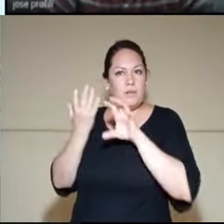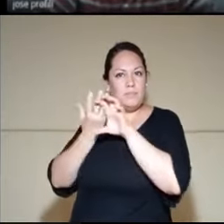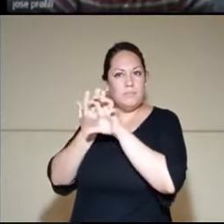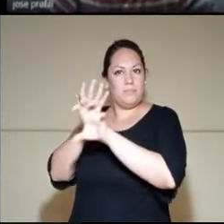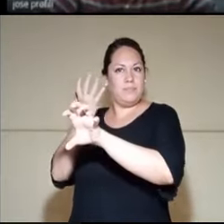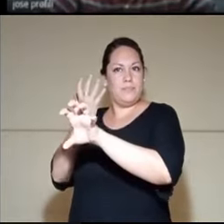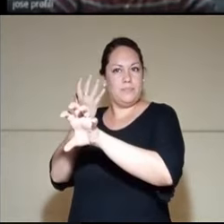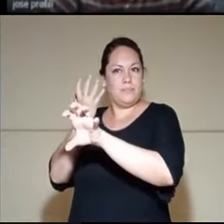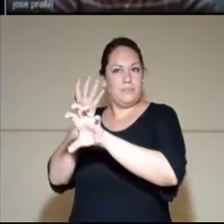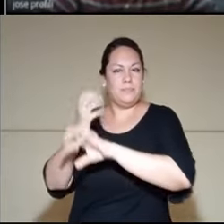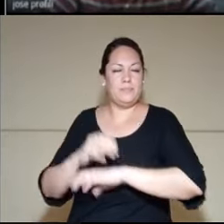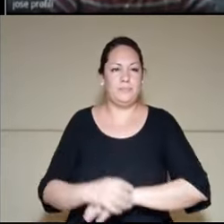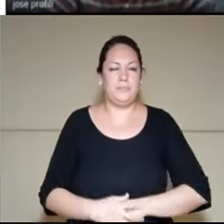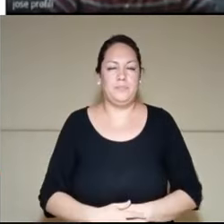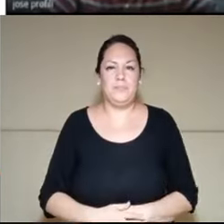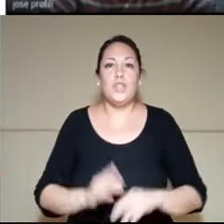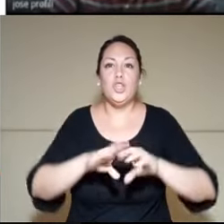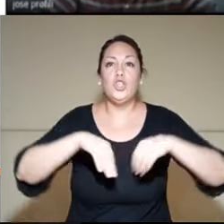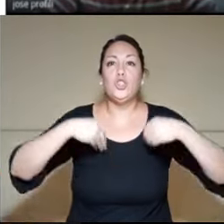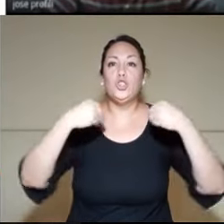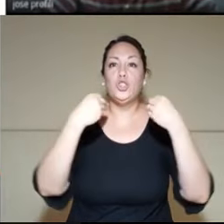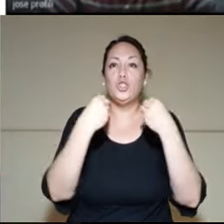tienen los 6